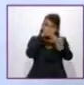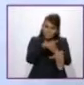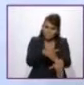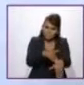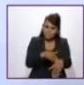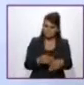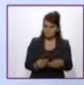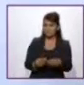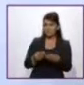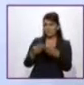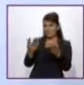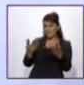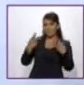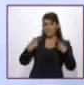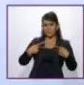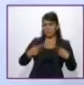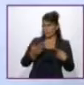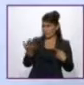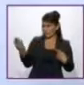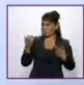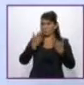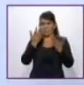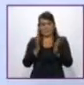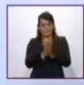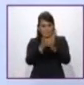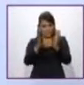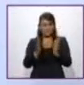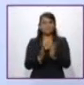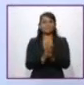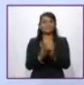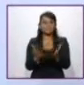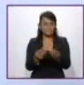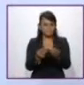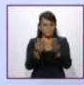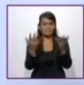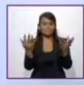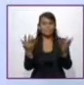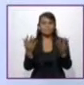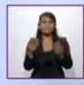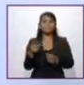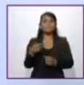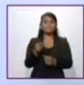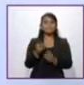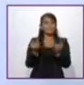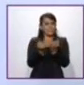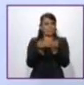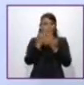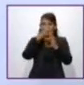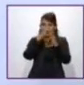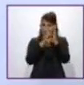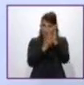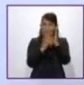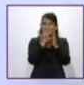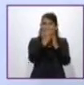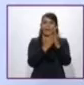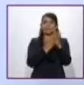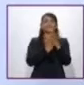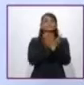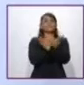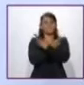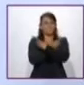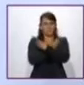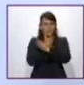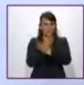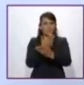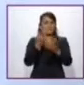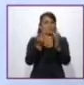habrá participación ciudadana, ¿sí? Pero también habrá códigos de ética que son importantes, habrá